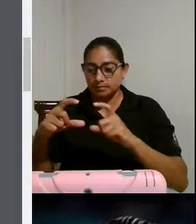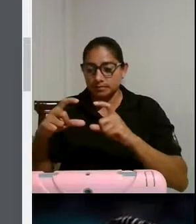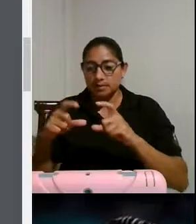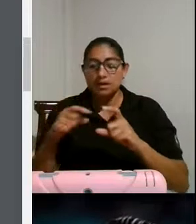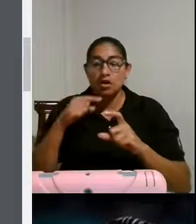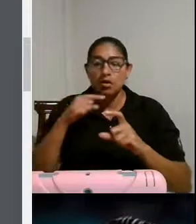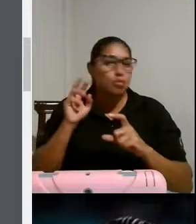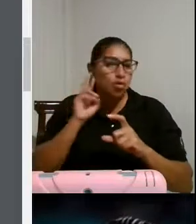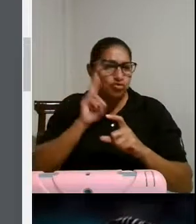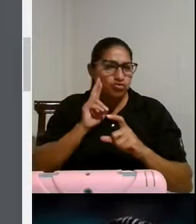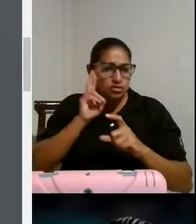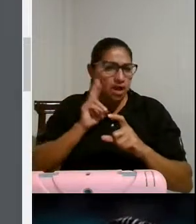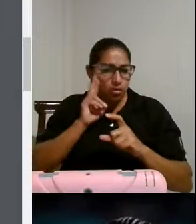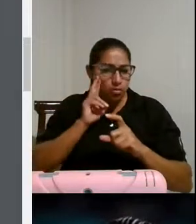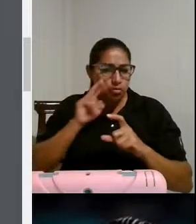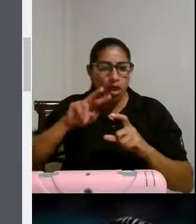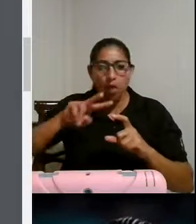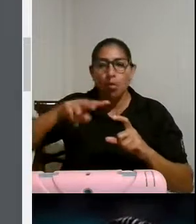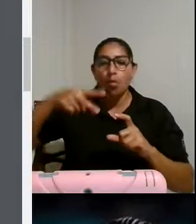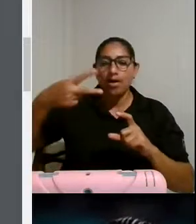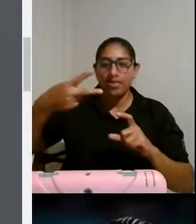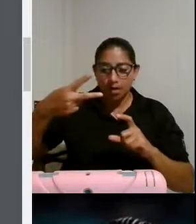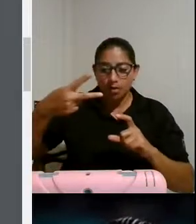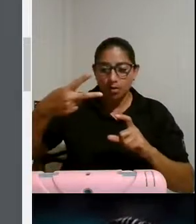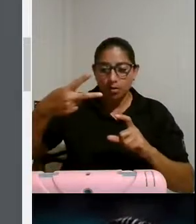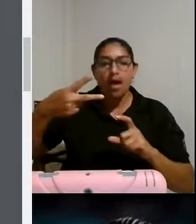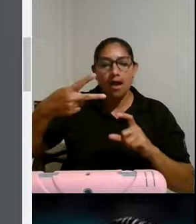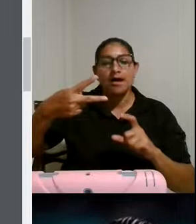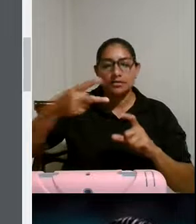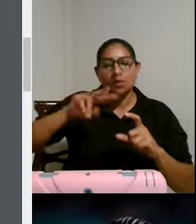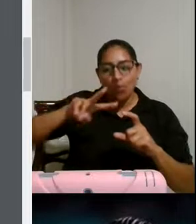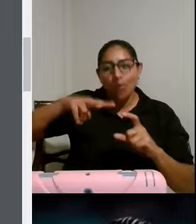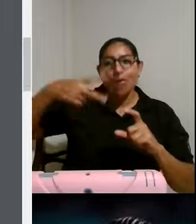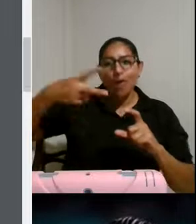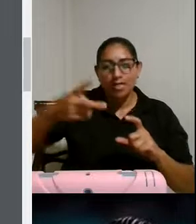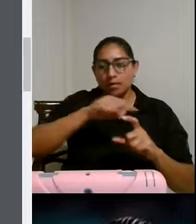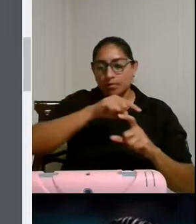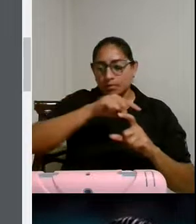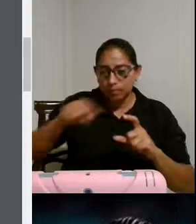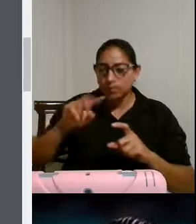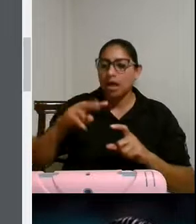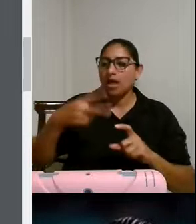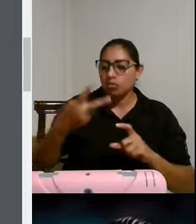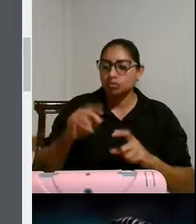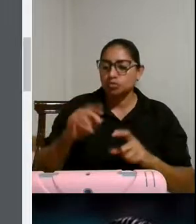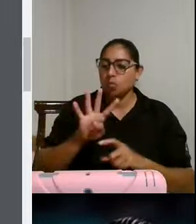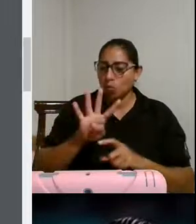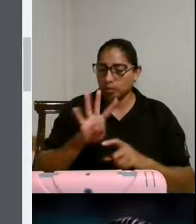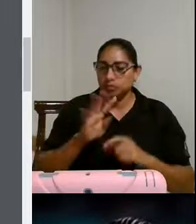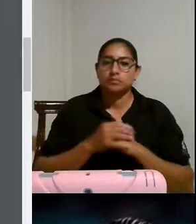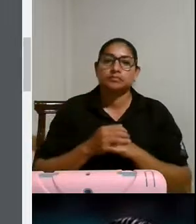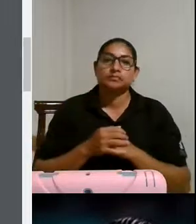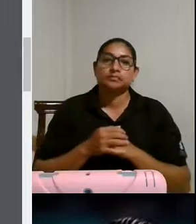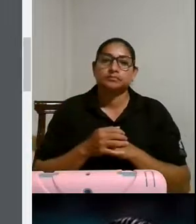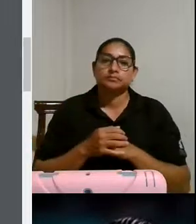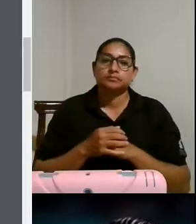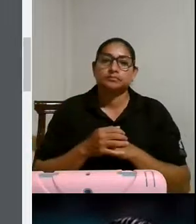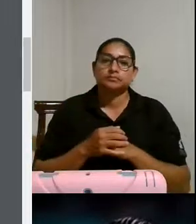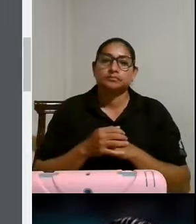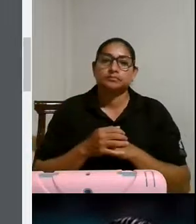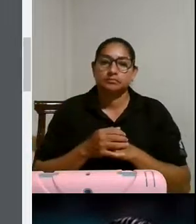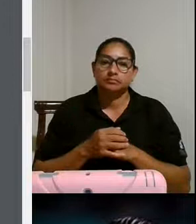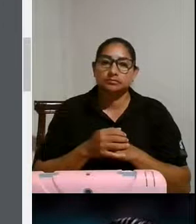elevada al cuadrado. Entonces la ponemos acá. Y F de X, la puse en color magenta,